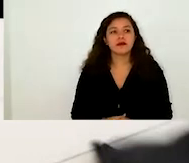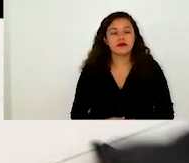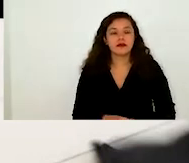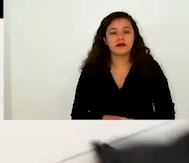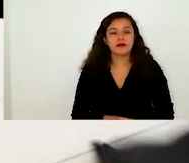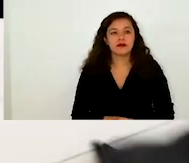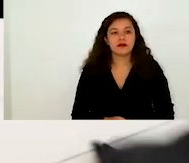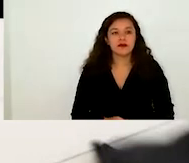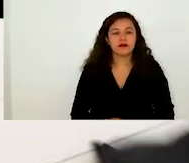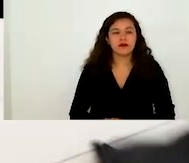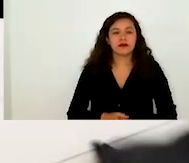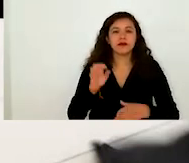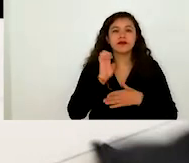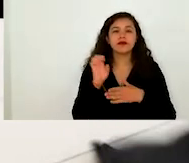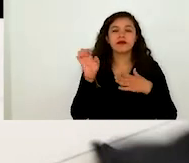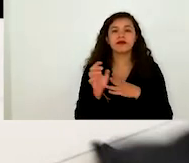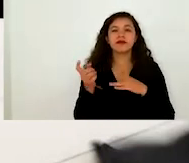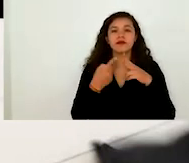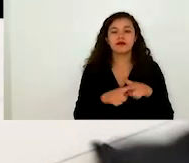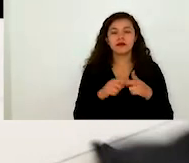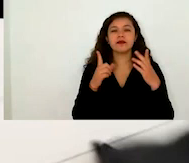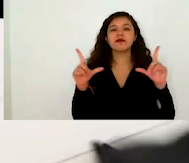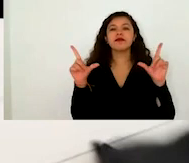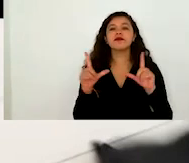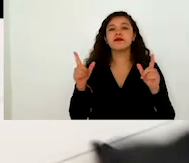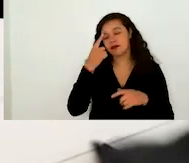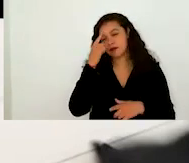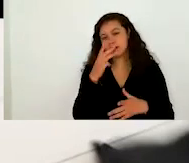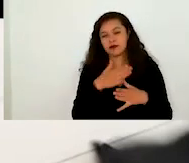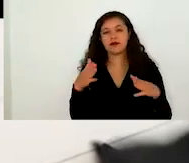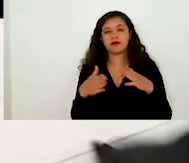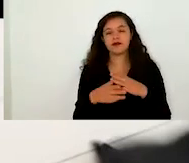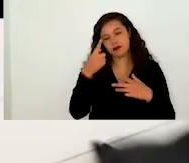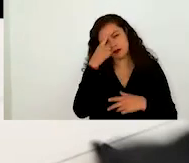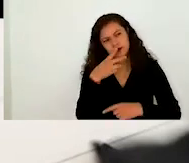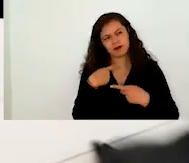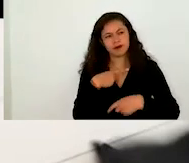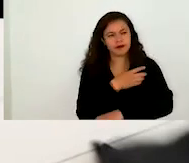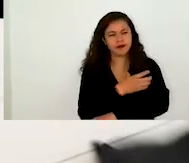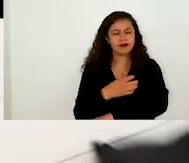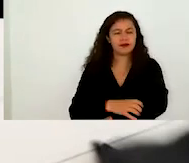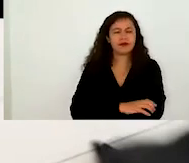entonces vamos a iniciar con este módulo la relación interpersonal es una herramienta para fortalecer los equipos